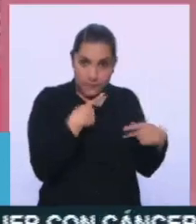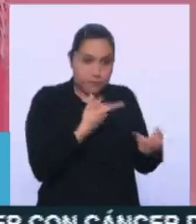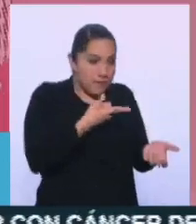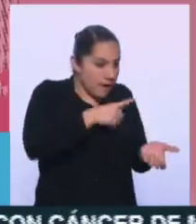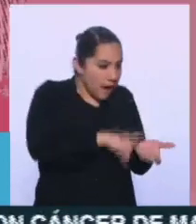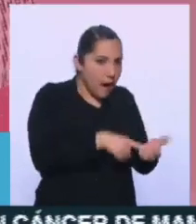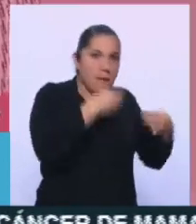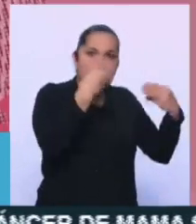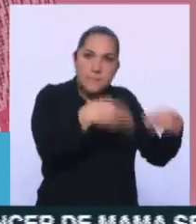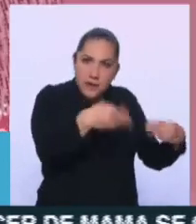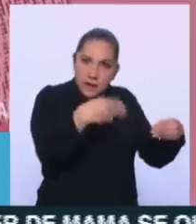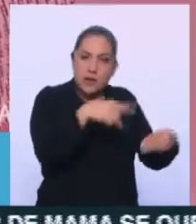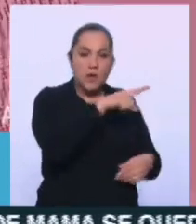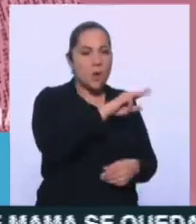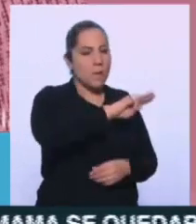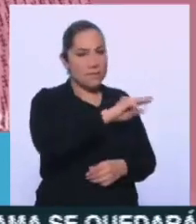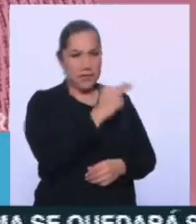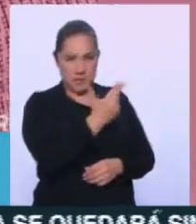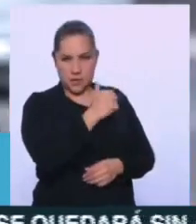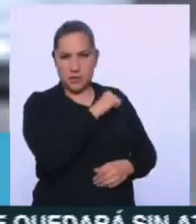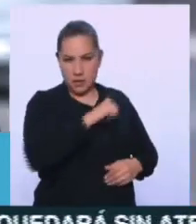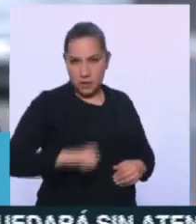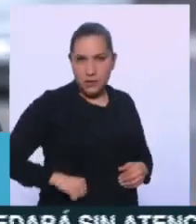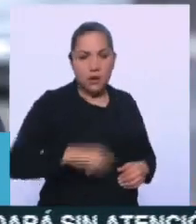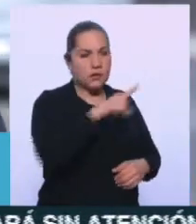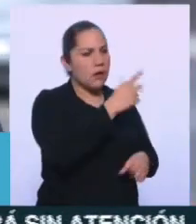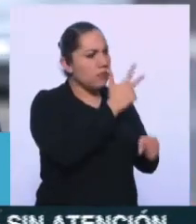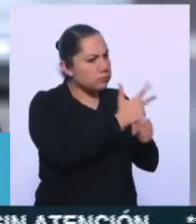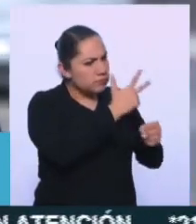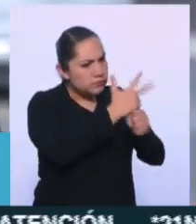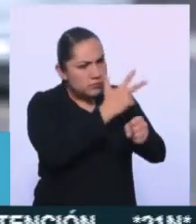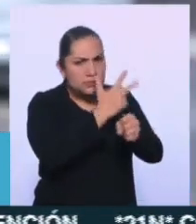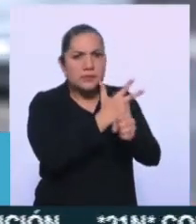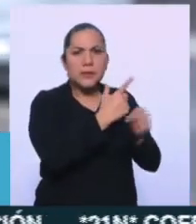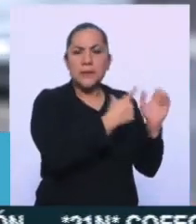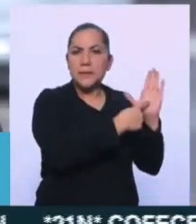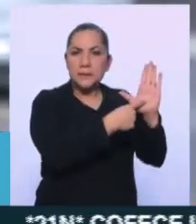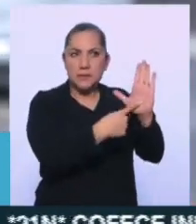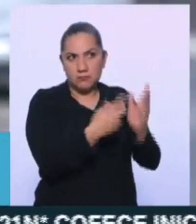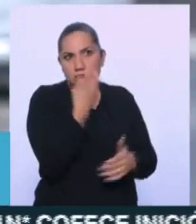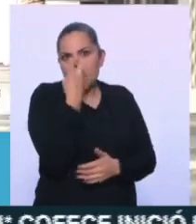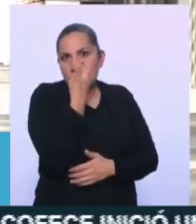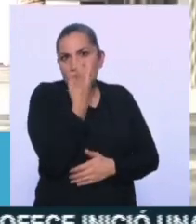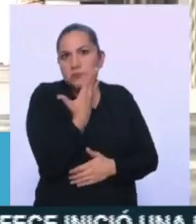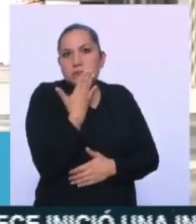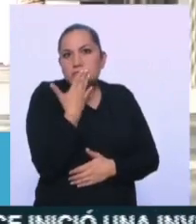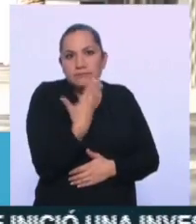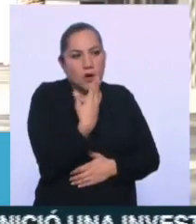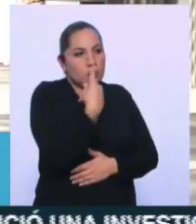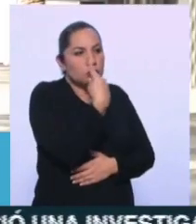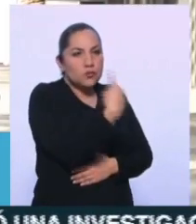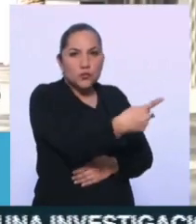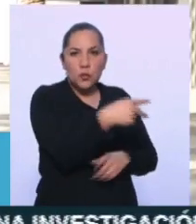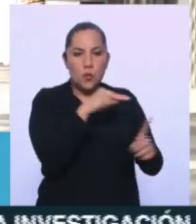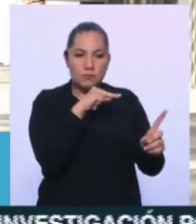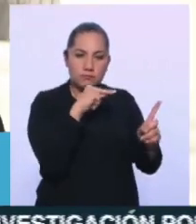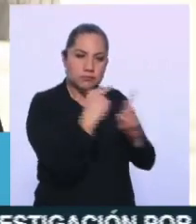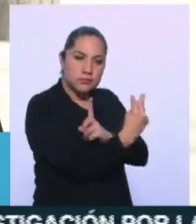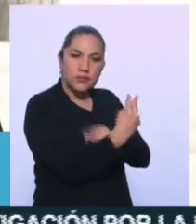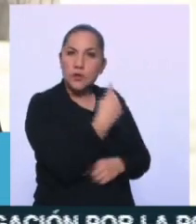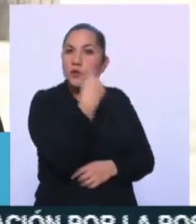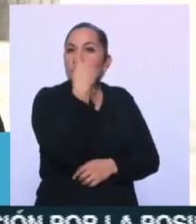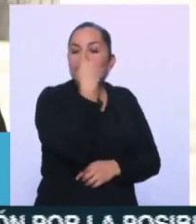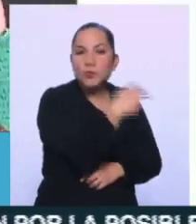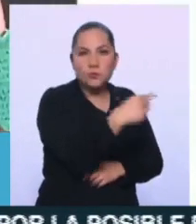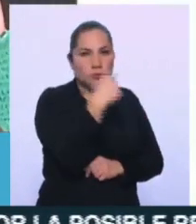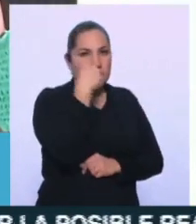Hidalgo, y se capacitó a gente grande y por supuesto que son bien interesantes y es su punto de vista y es su manera de ver el mundo y ver su